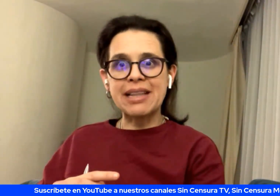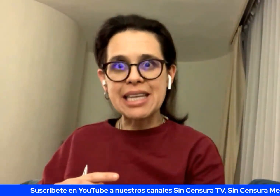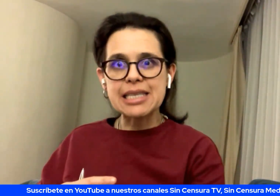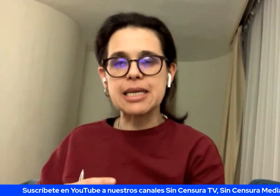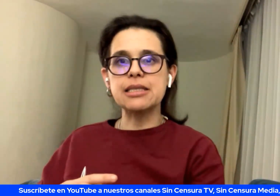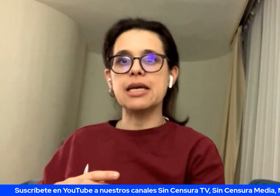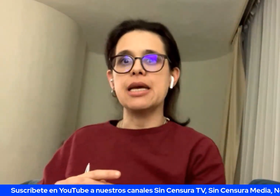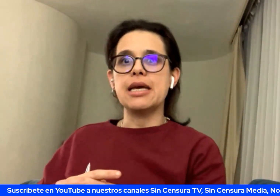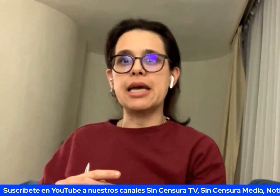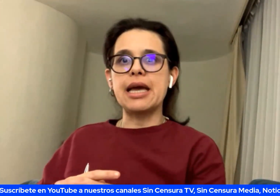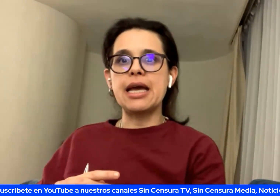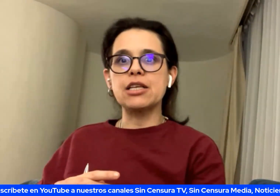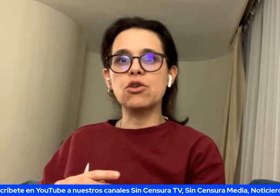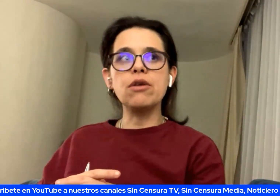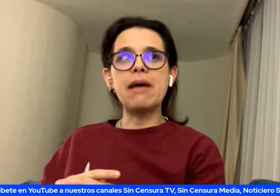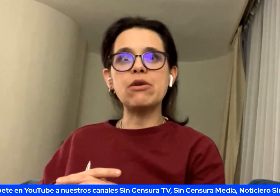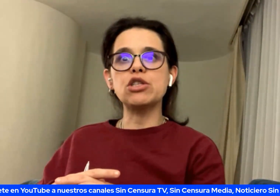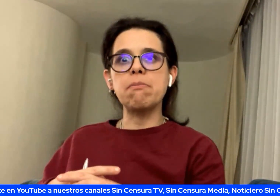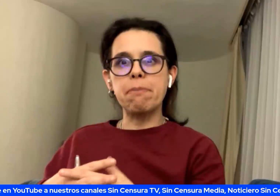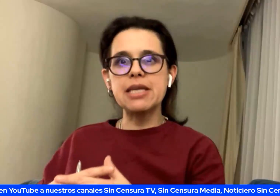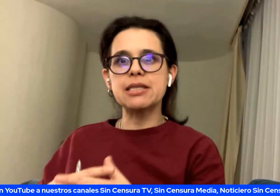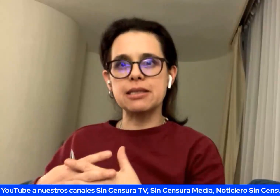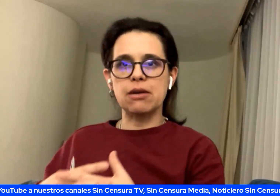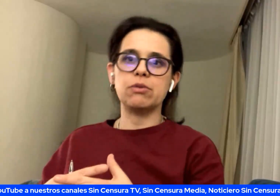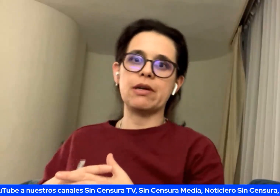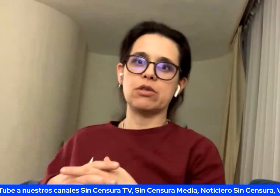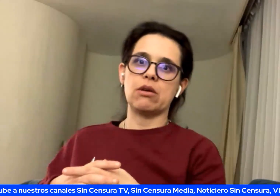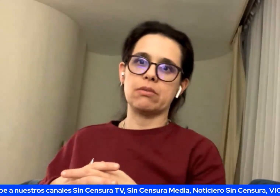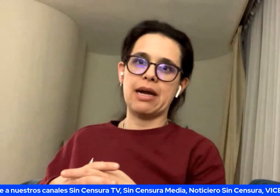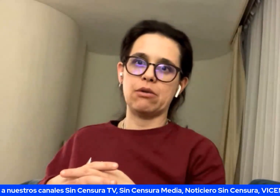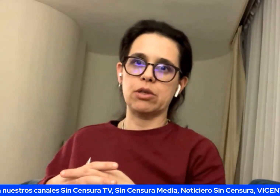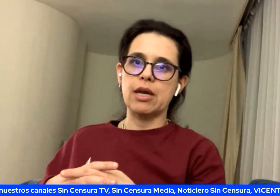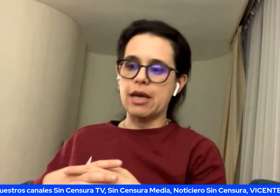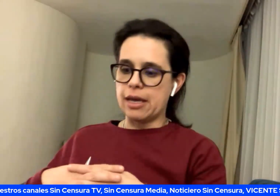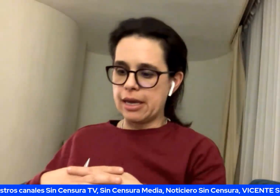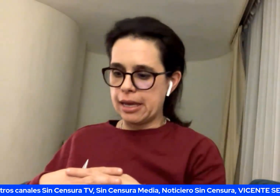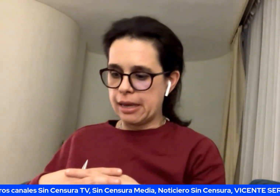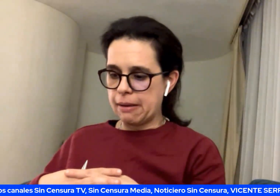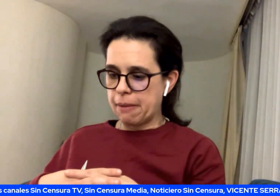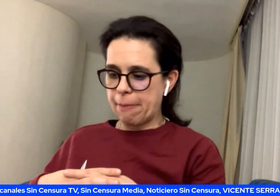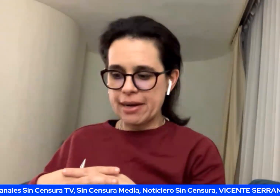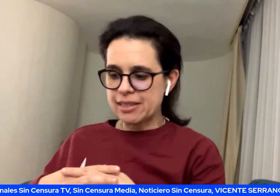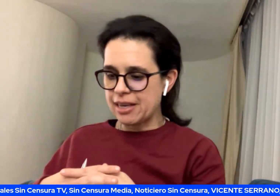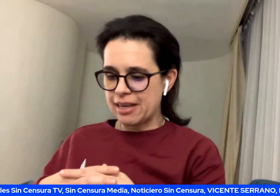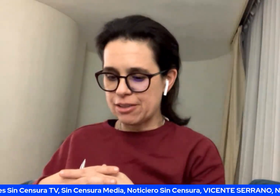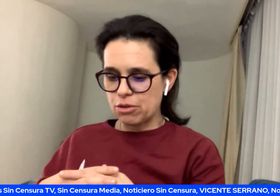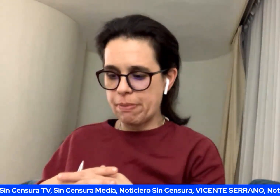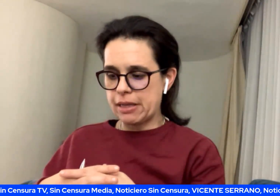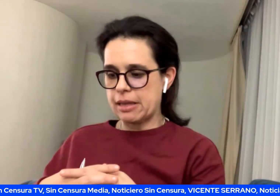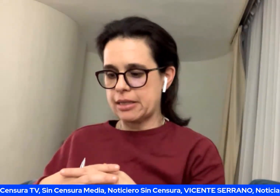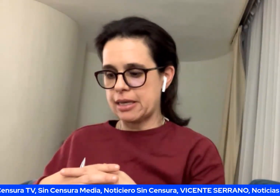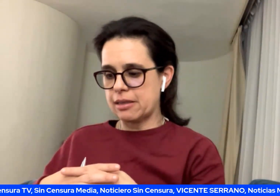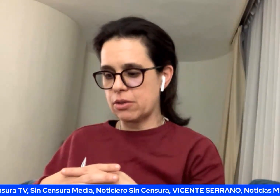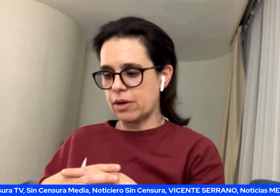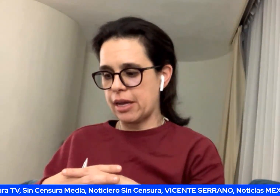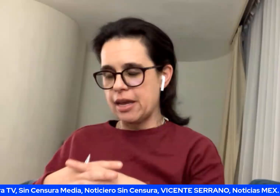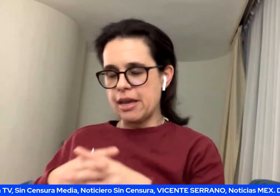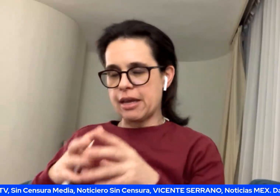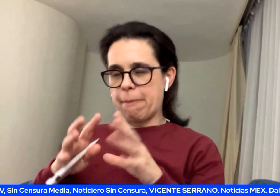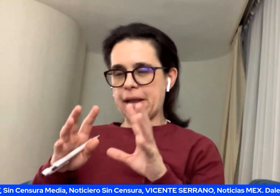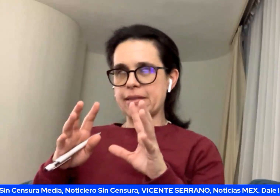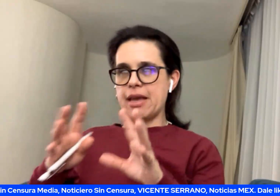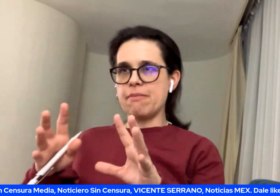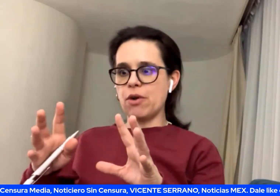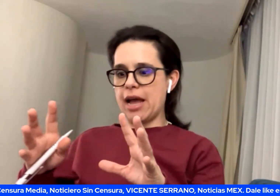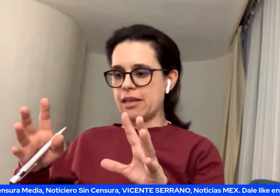desde otros matices que son menos simplistas de los buenos y los malos. Me parece súper interesante esto